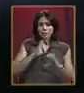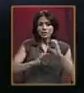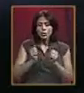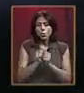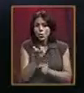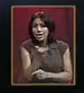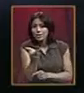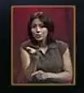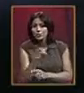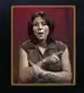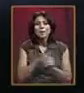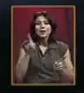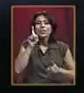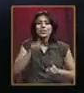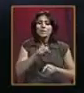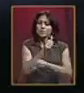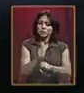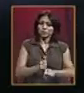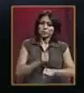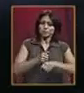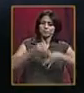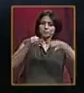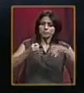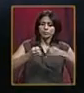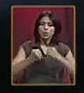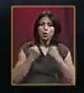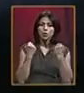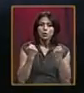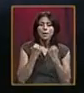hay que consolidar y mejorar las condiciones de ese